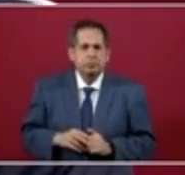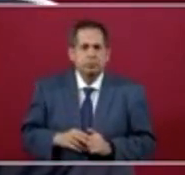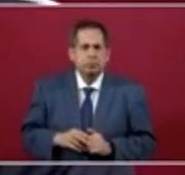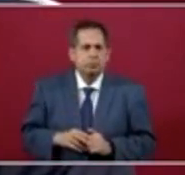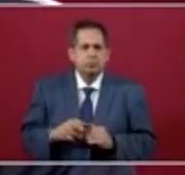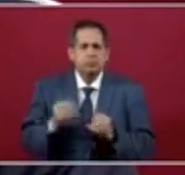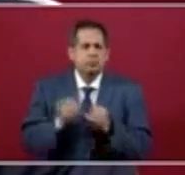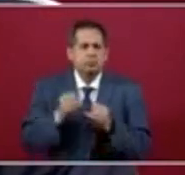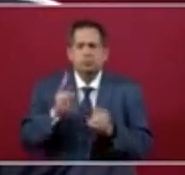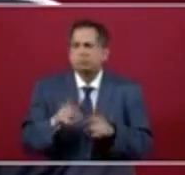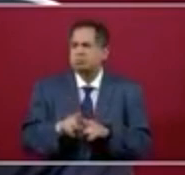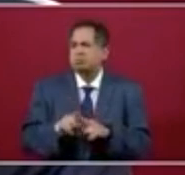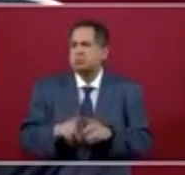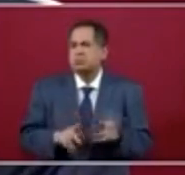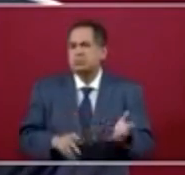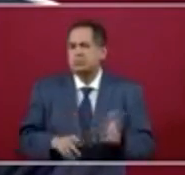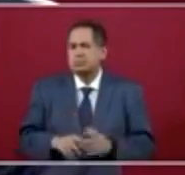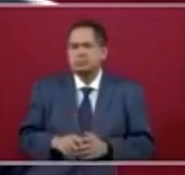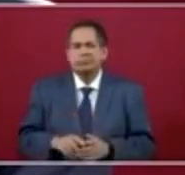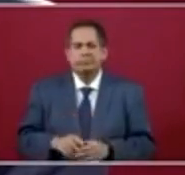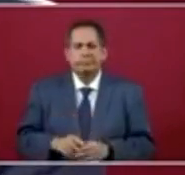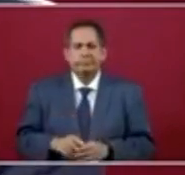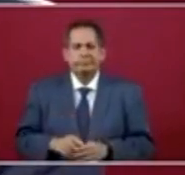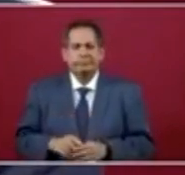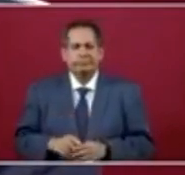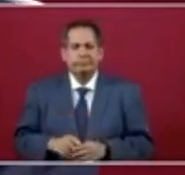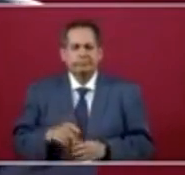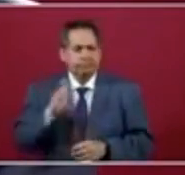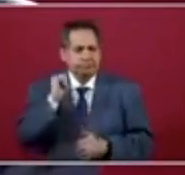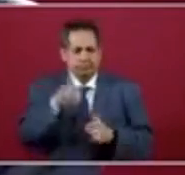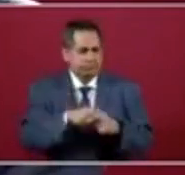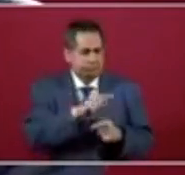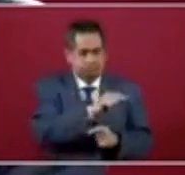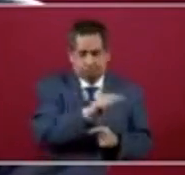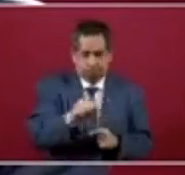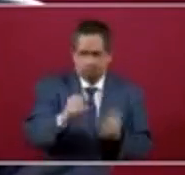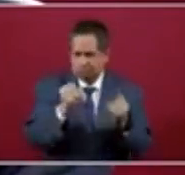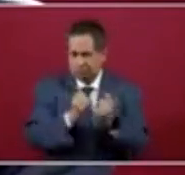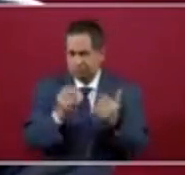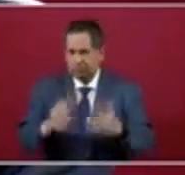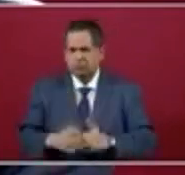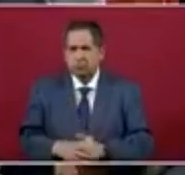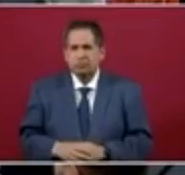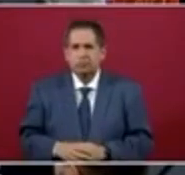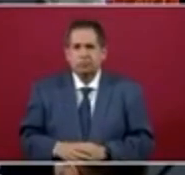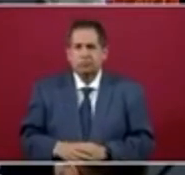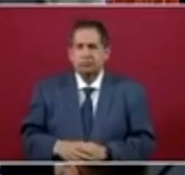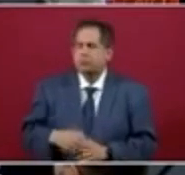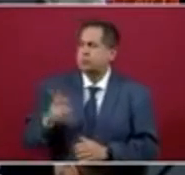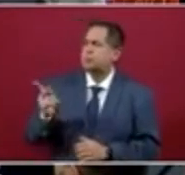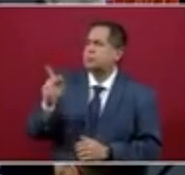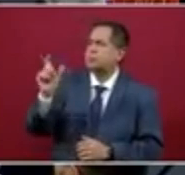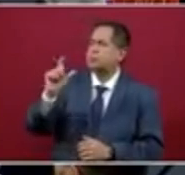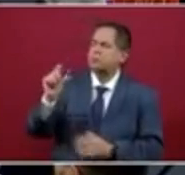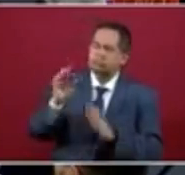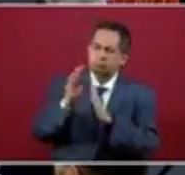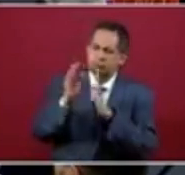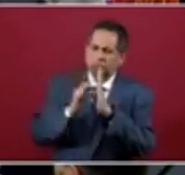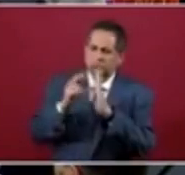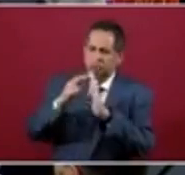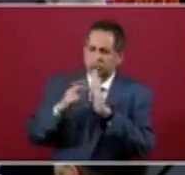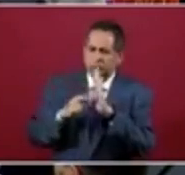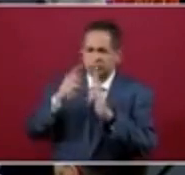cualquier tipo de asuntos. ¿Cuándo se definirían los criterios para que